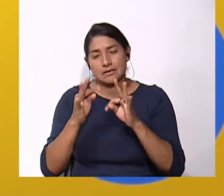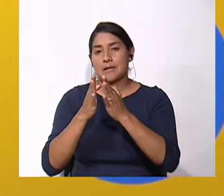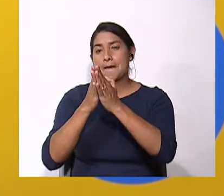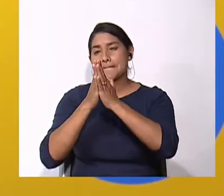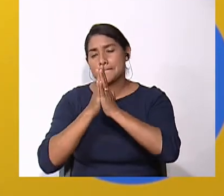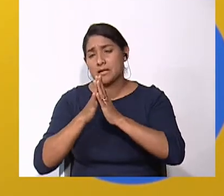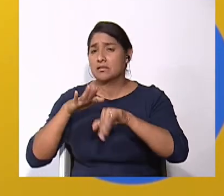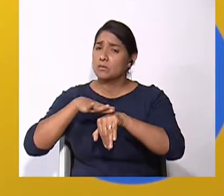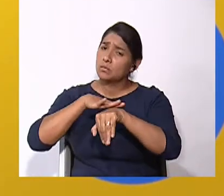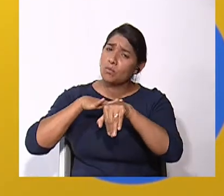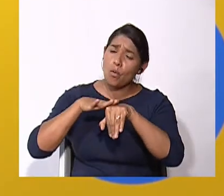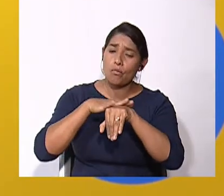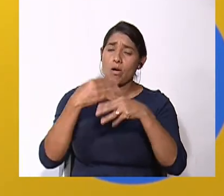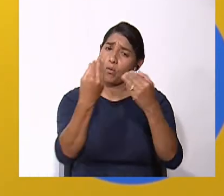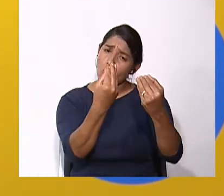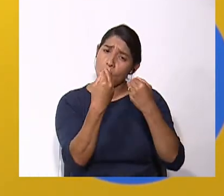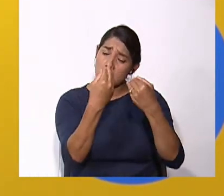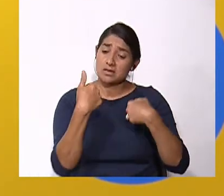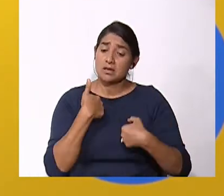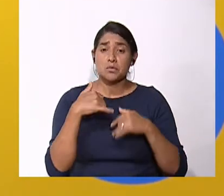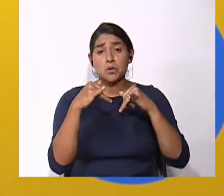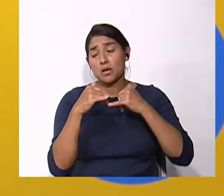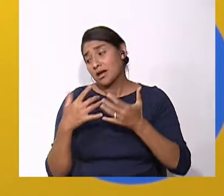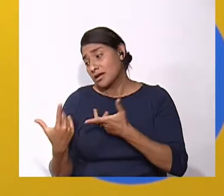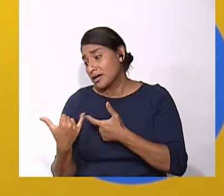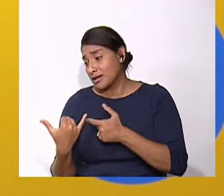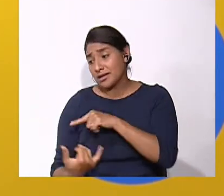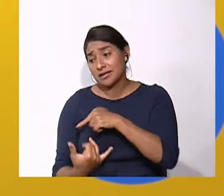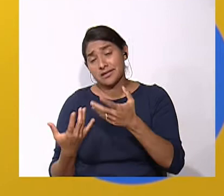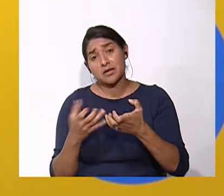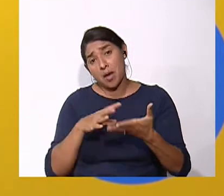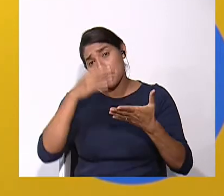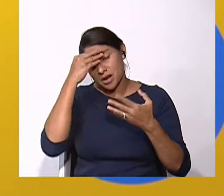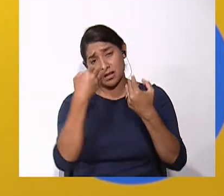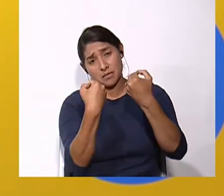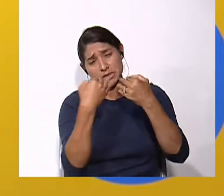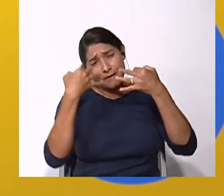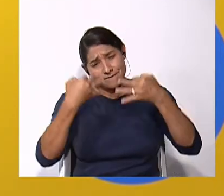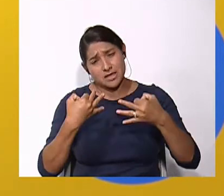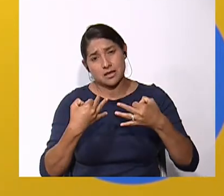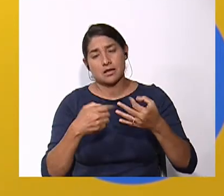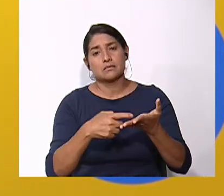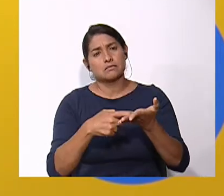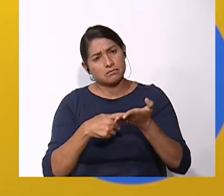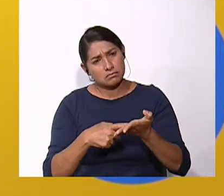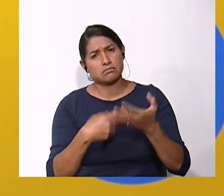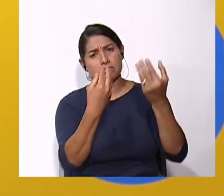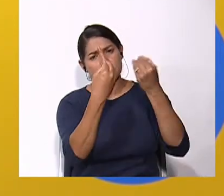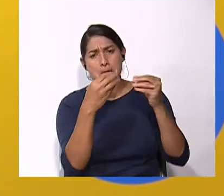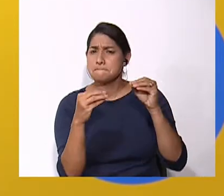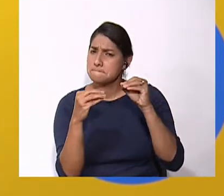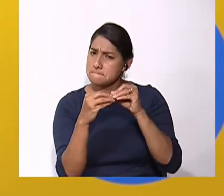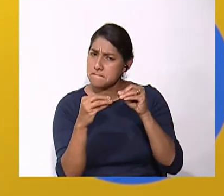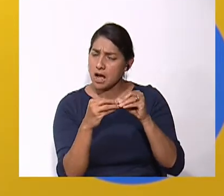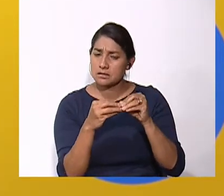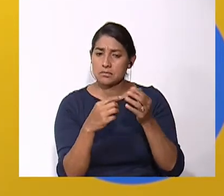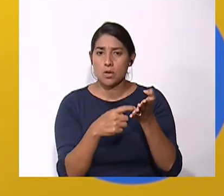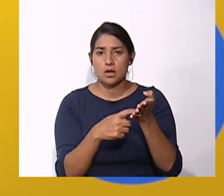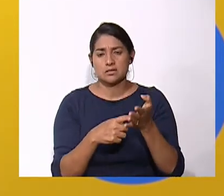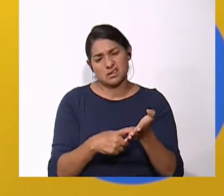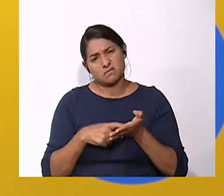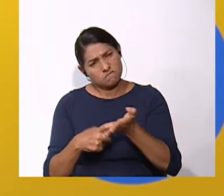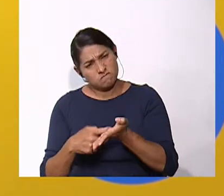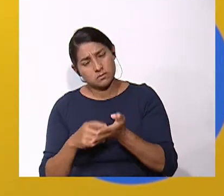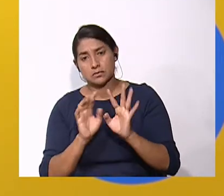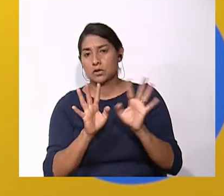que por favor me enseñaran a hacer las cosas bien, o sea, exigir más, pero exigir de buena